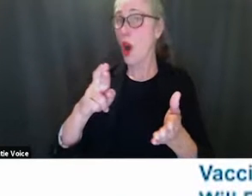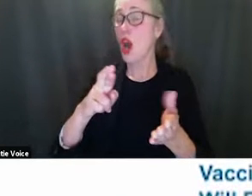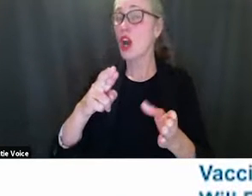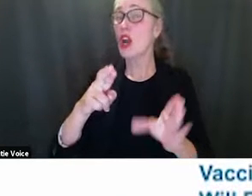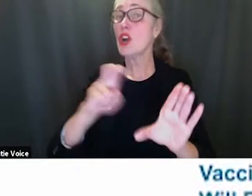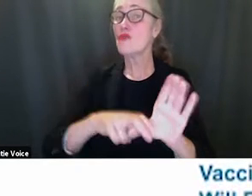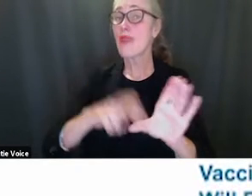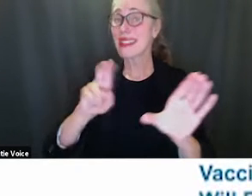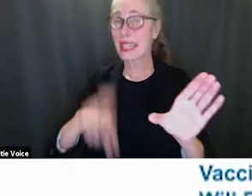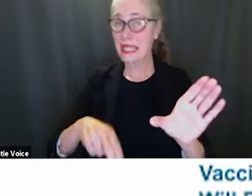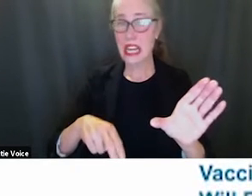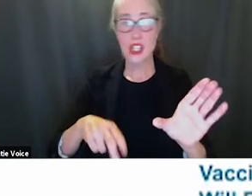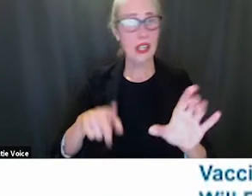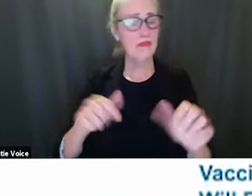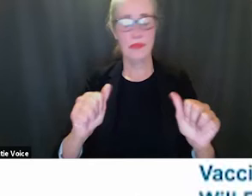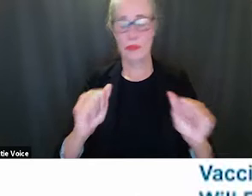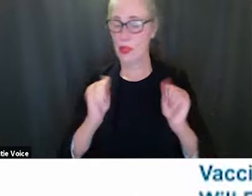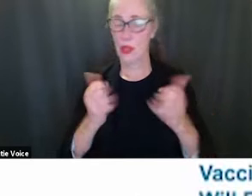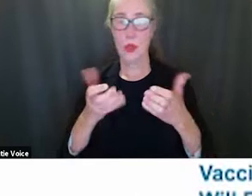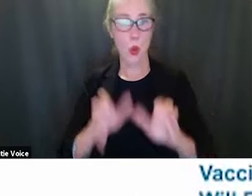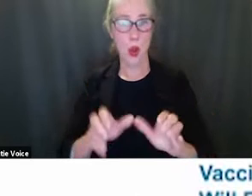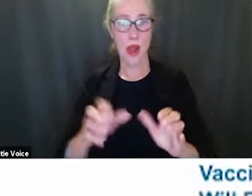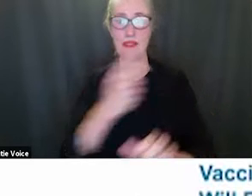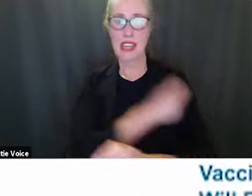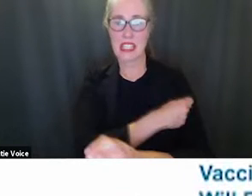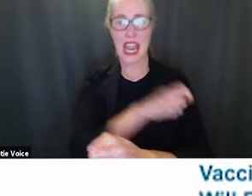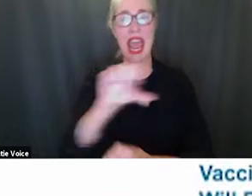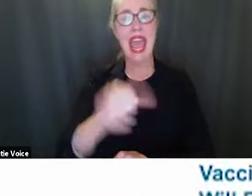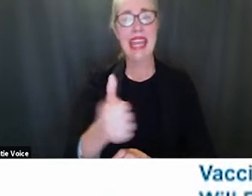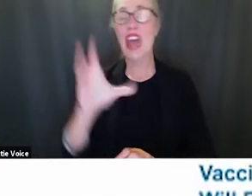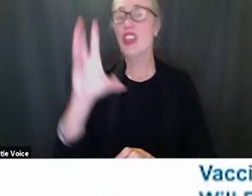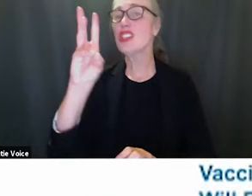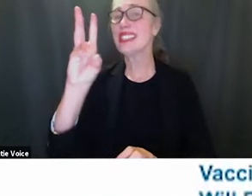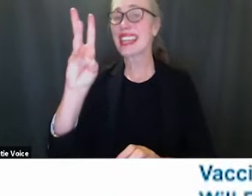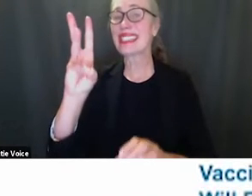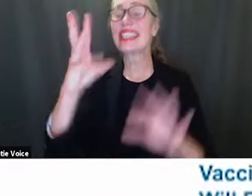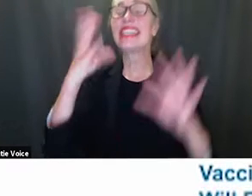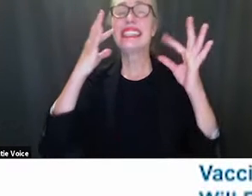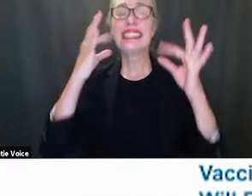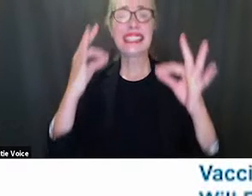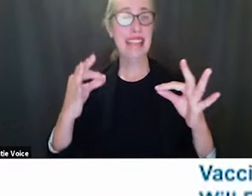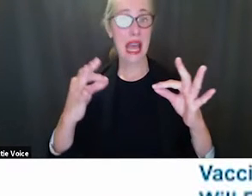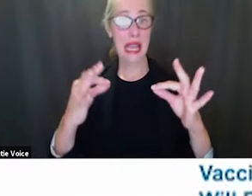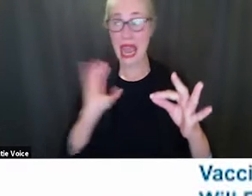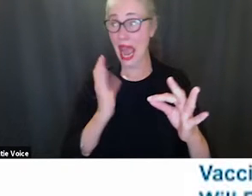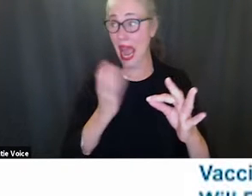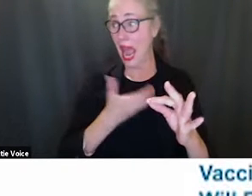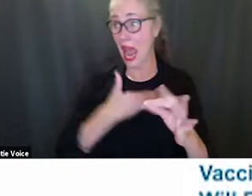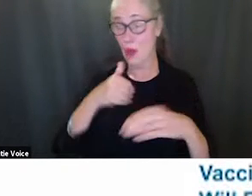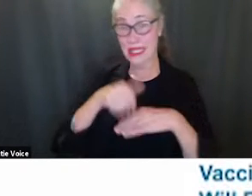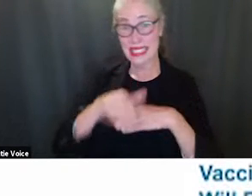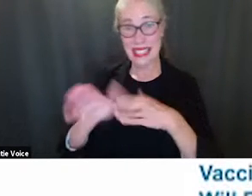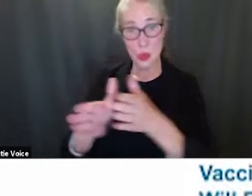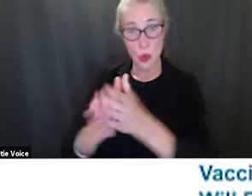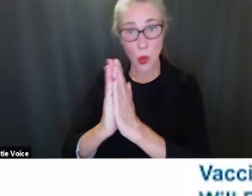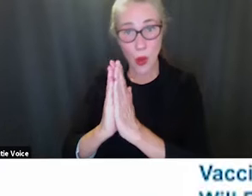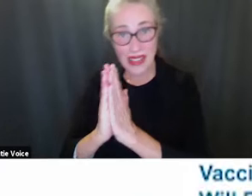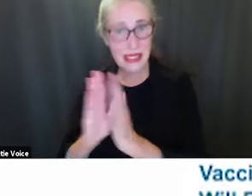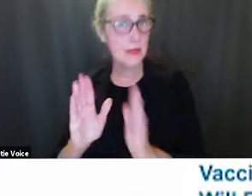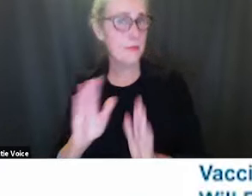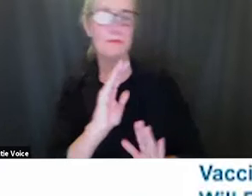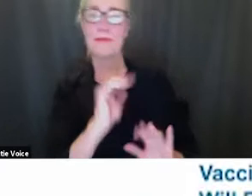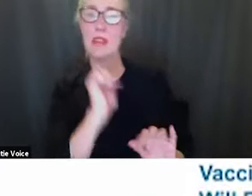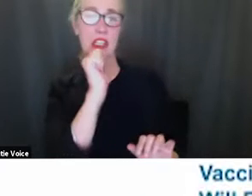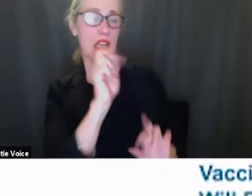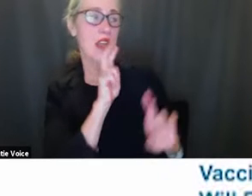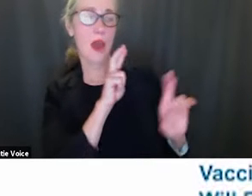ausencia. Y otras 6 personas han rechazado, decidido no responder a nuestra solicitud.